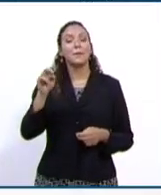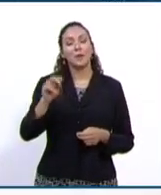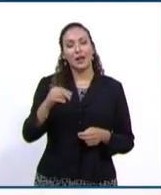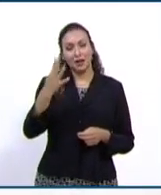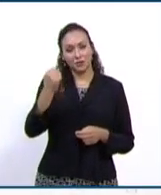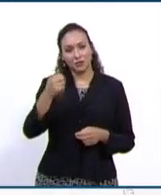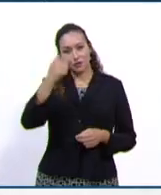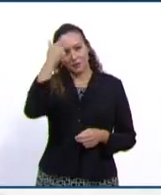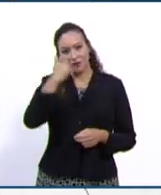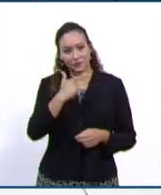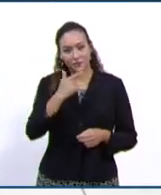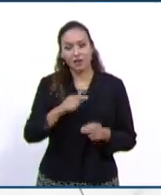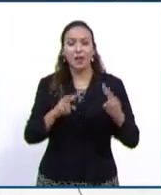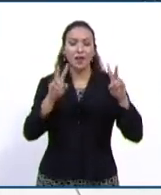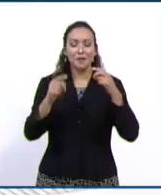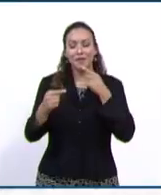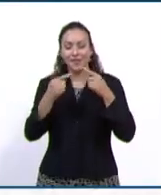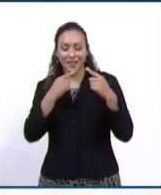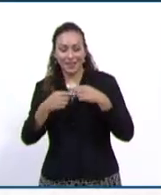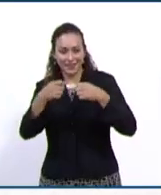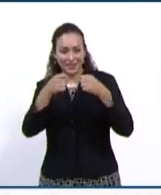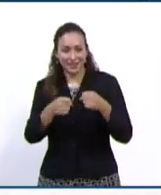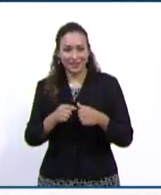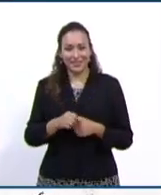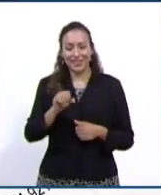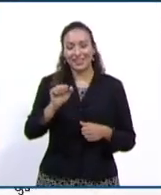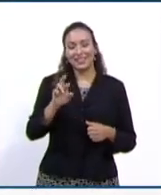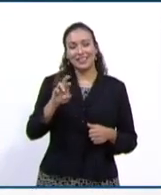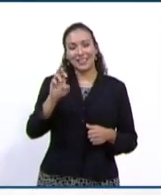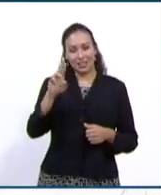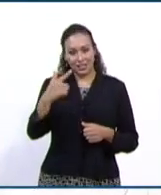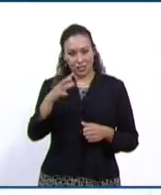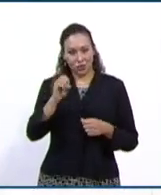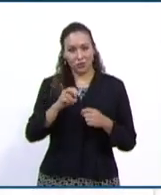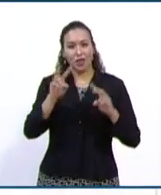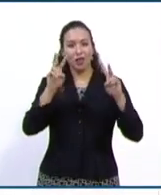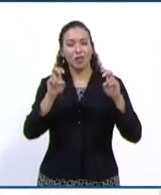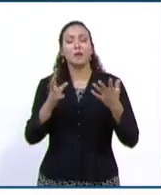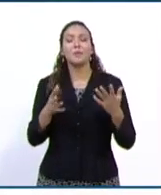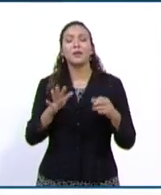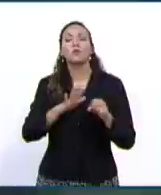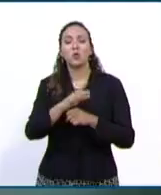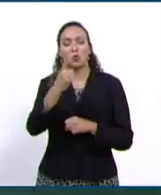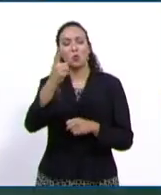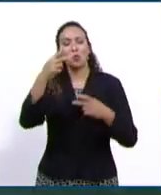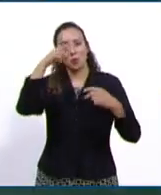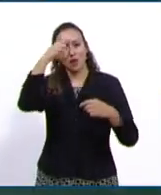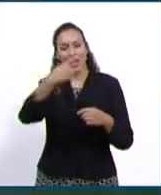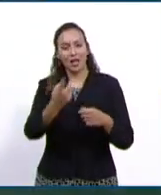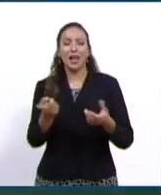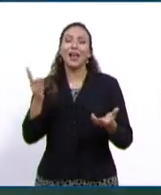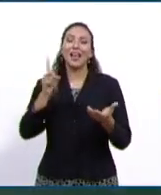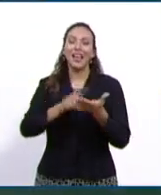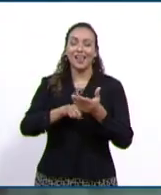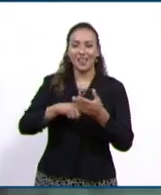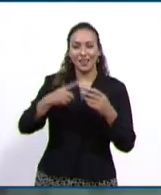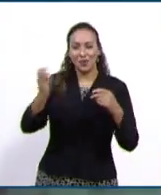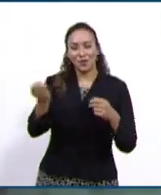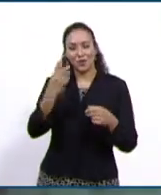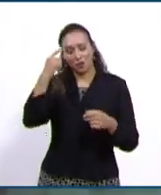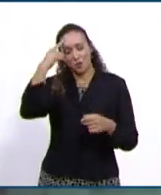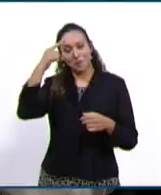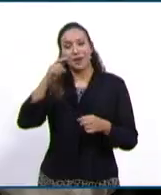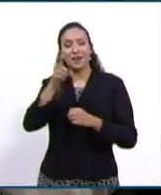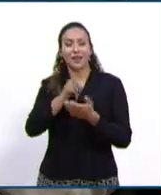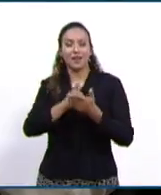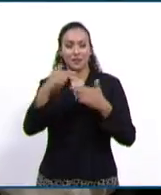Diálogos sobre Justicia y Seguridad, Sergio Aguayo y Leonardo Curcio analizarán el tema Un mexicano en la Comisión Interamericana de Derechos Humanos.